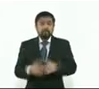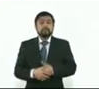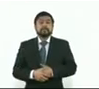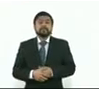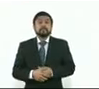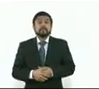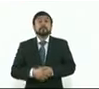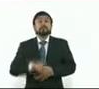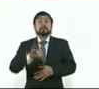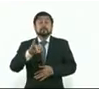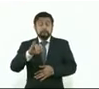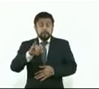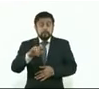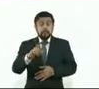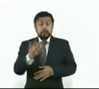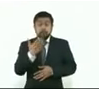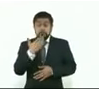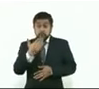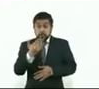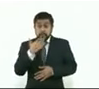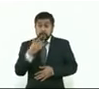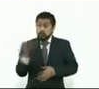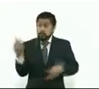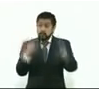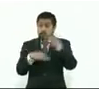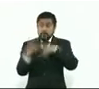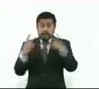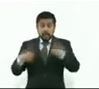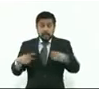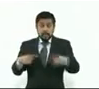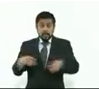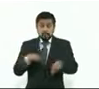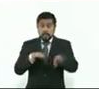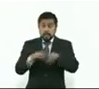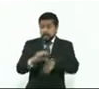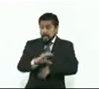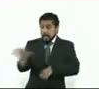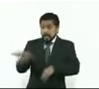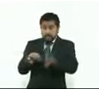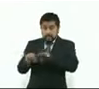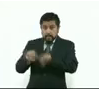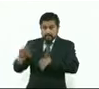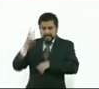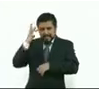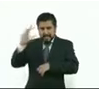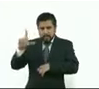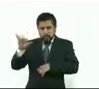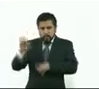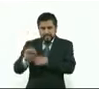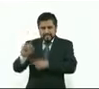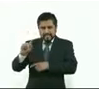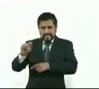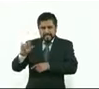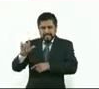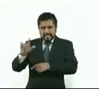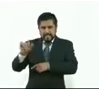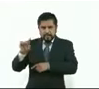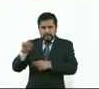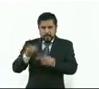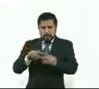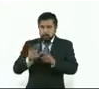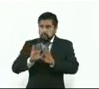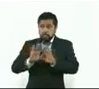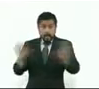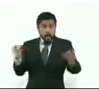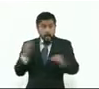Les fue muy bien a todos los productores, tanto de San Luis Tlaxcaltemalco. Hoy por hoy están